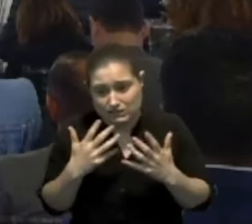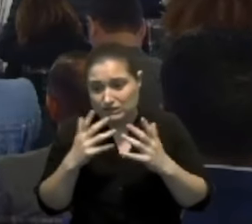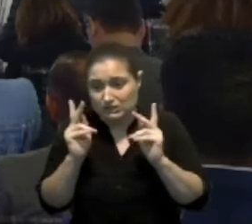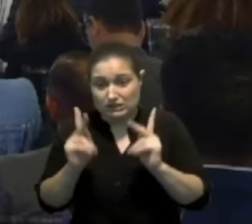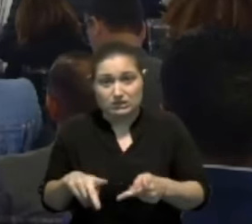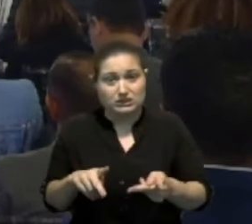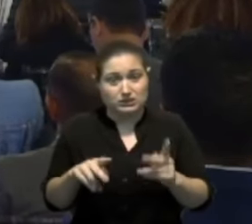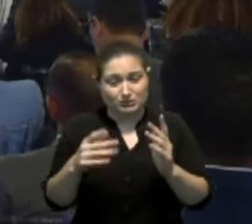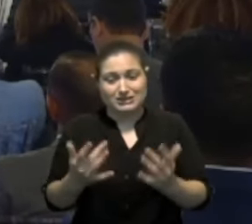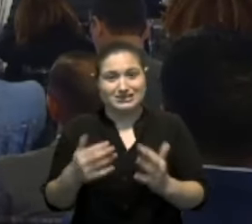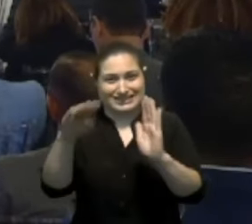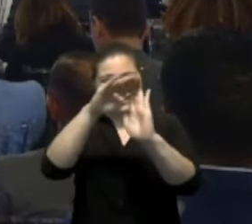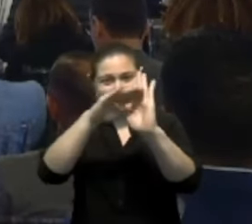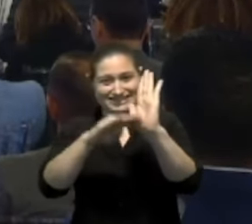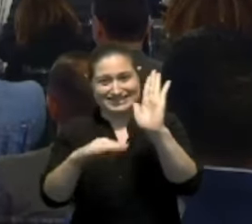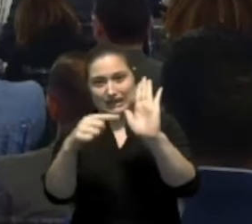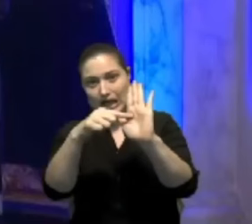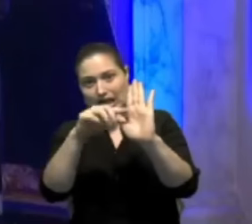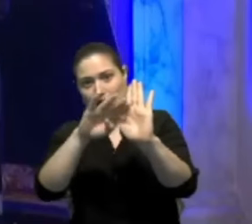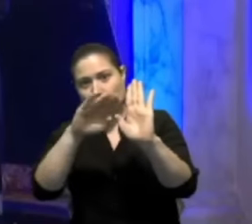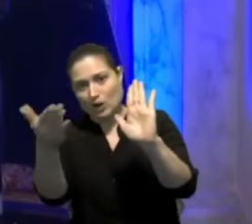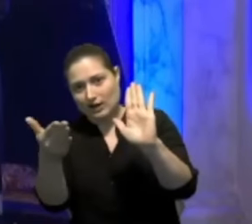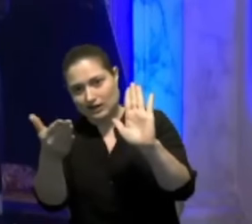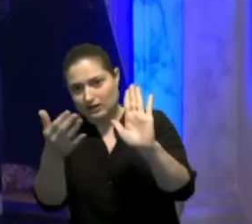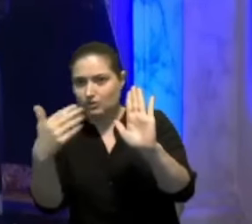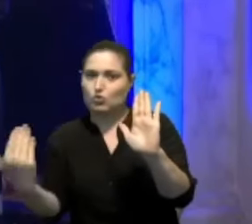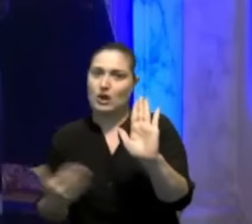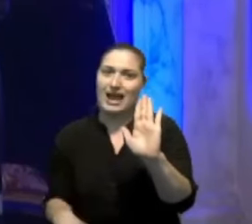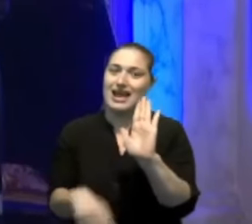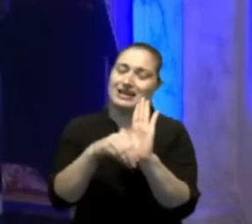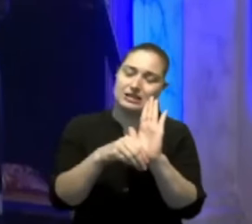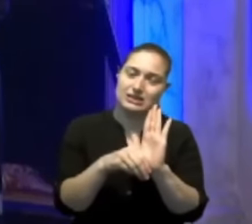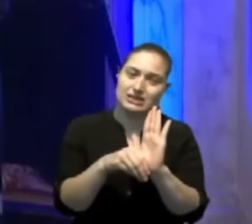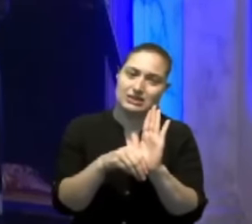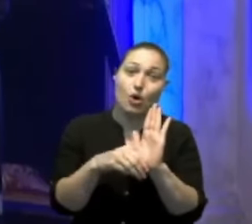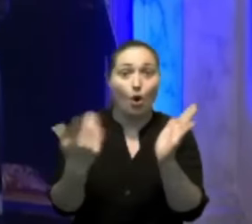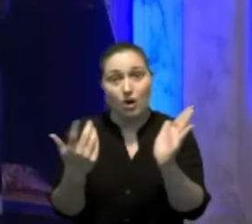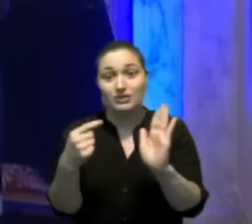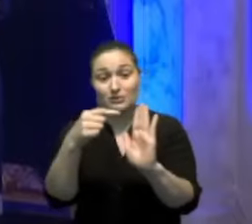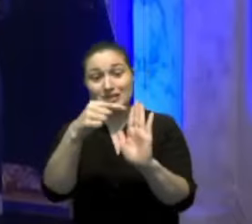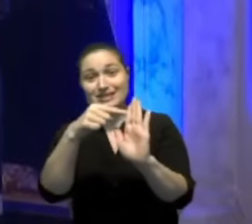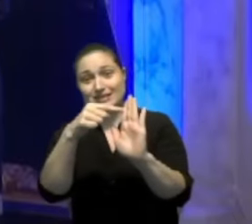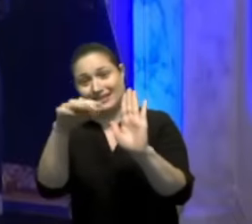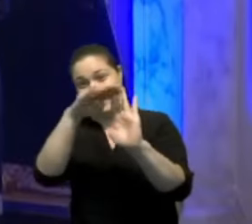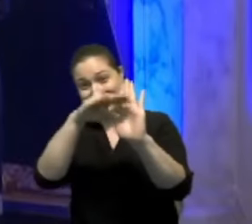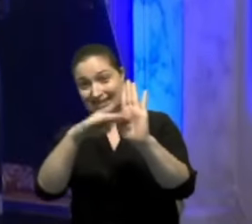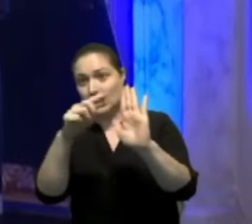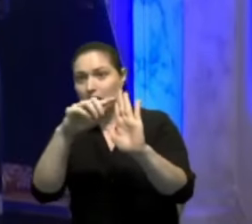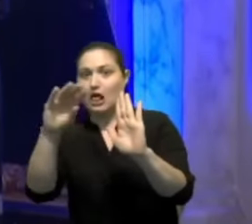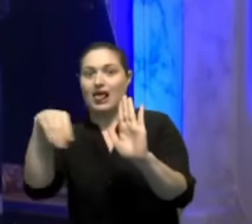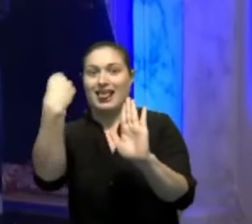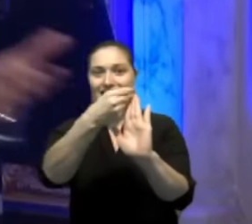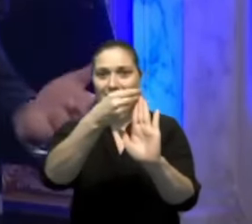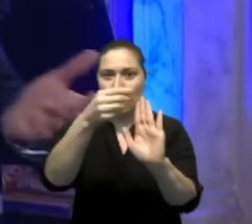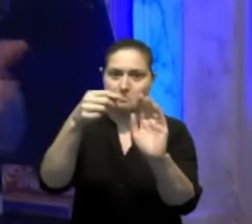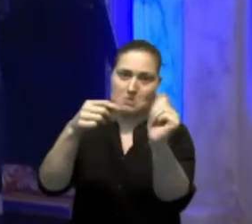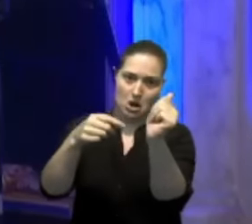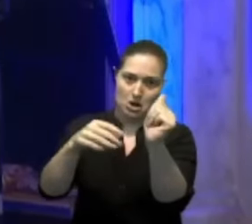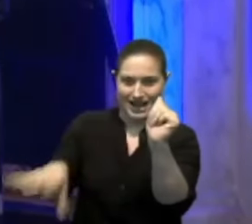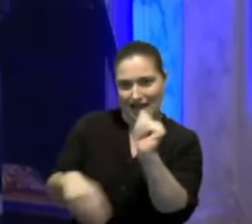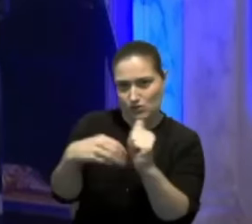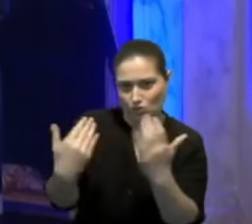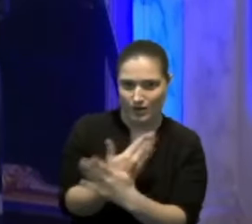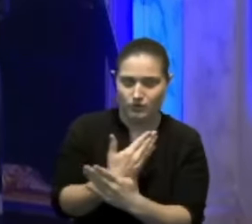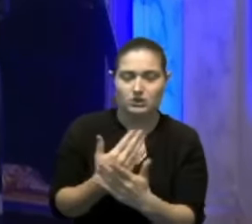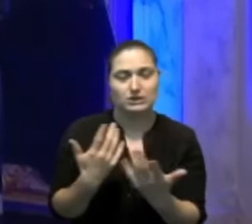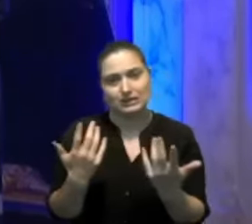pueda hacer sustitución uno por uno pero hay algunos de esos medicamentos que no están entonces la seguridad social entonces una de las cosas que hemos trabajado y en efecto ha ocurrido